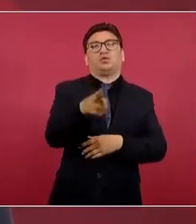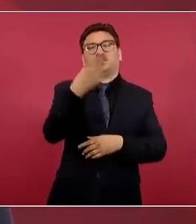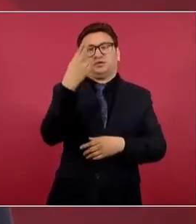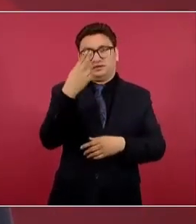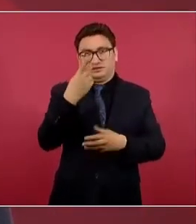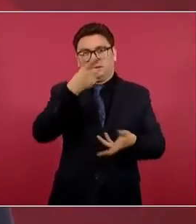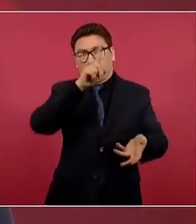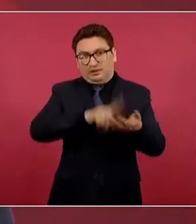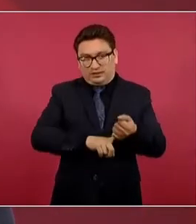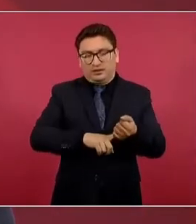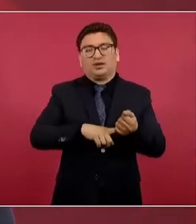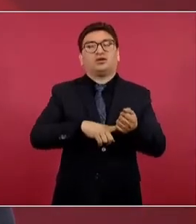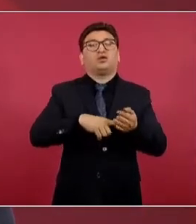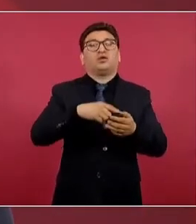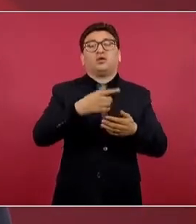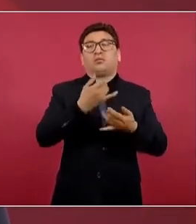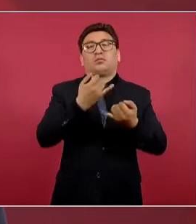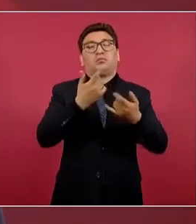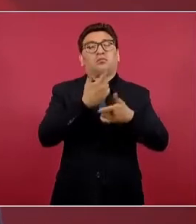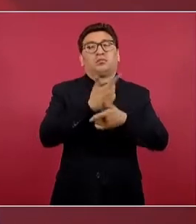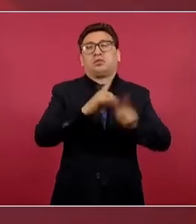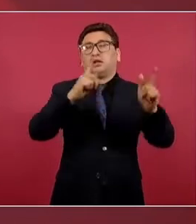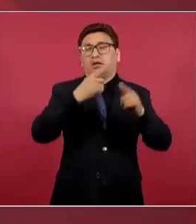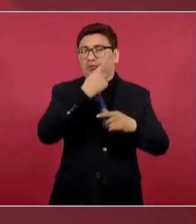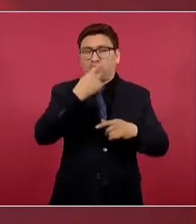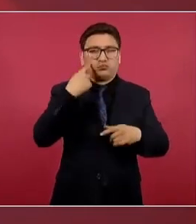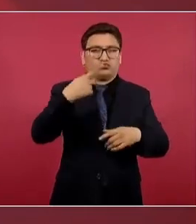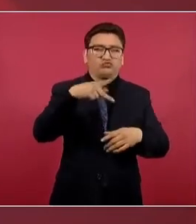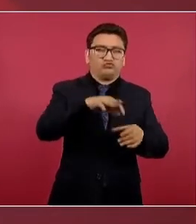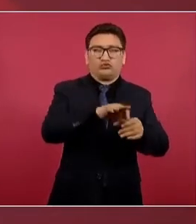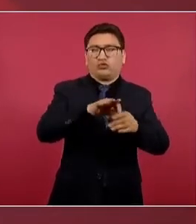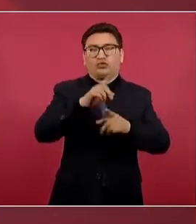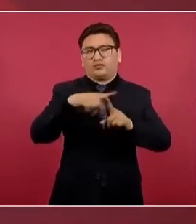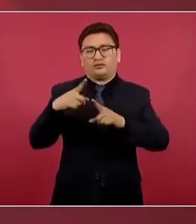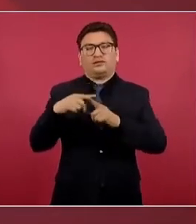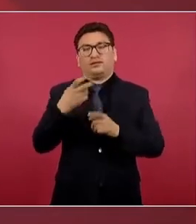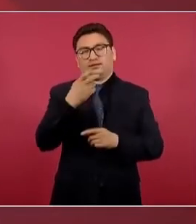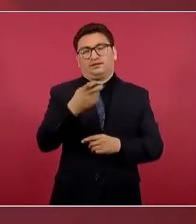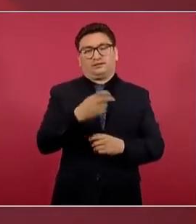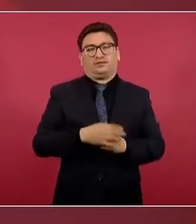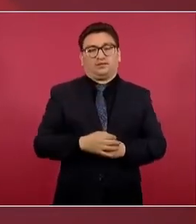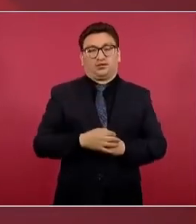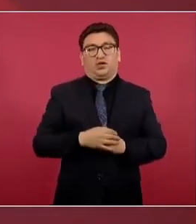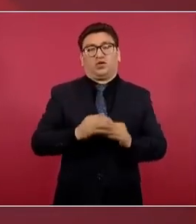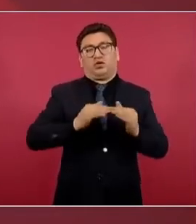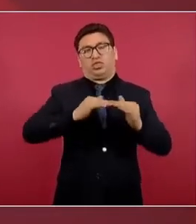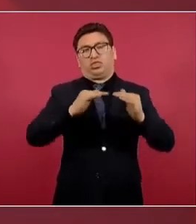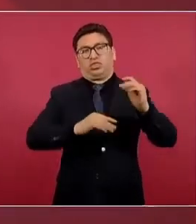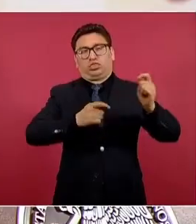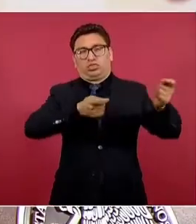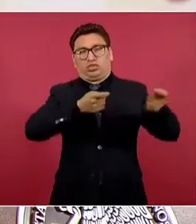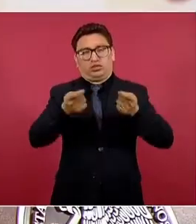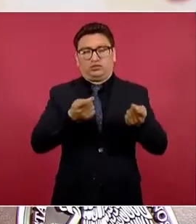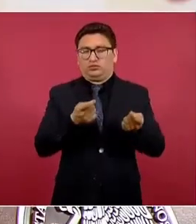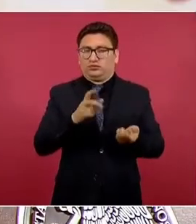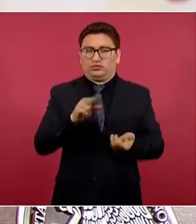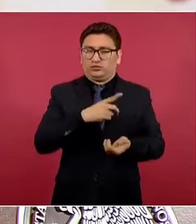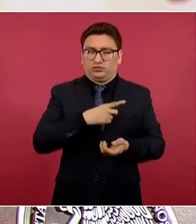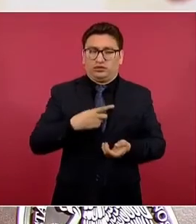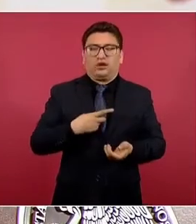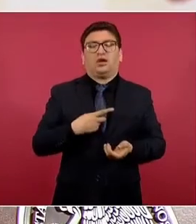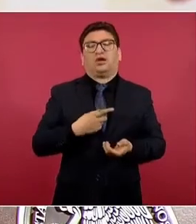universidades y el que no sean sometidas